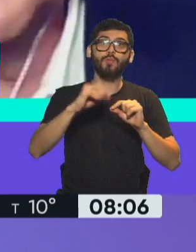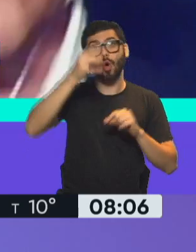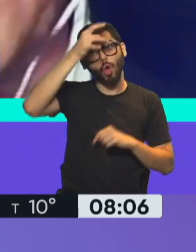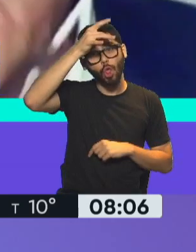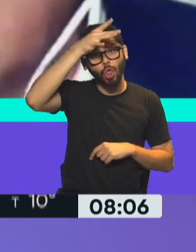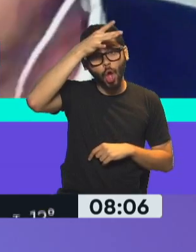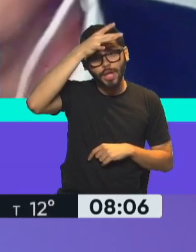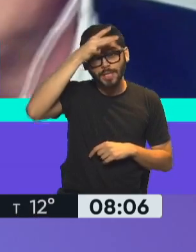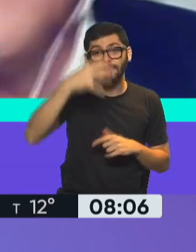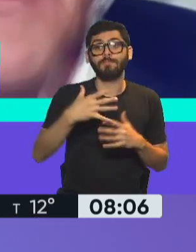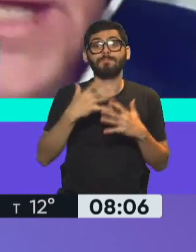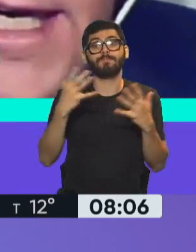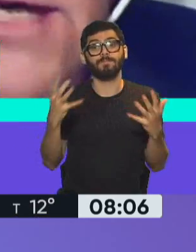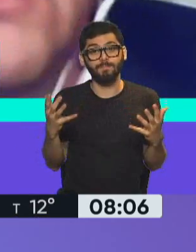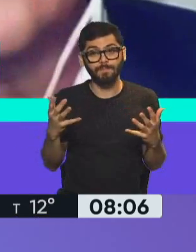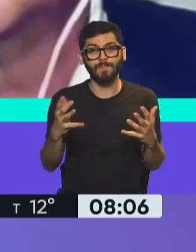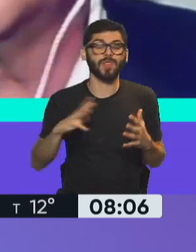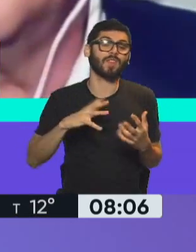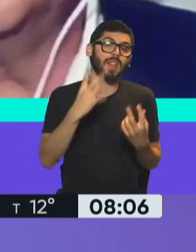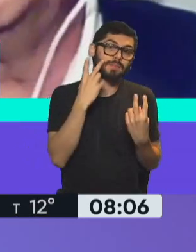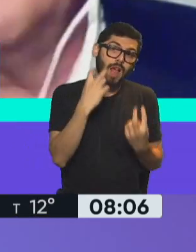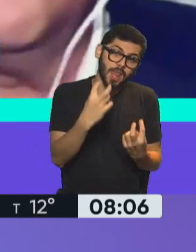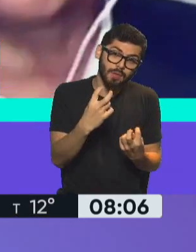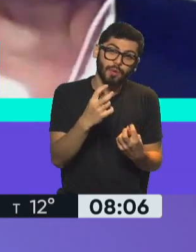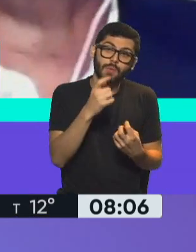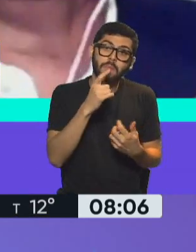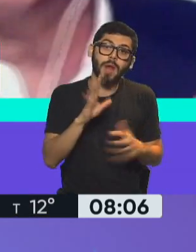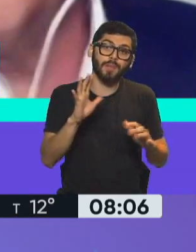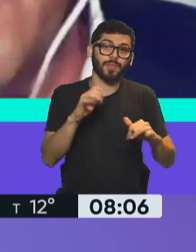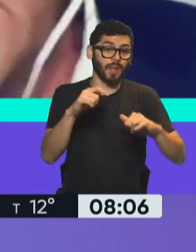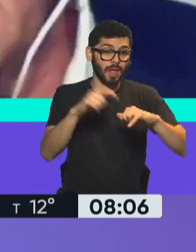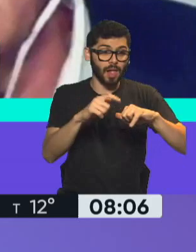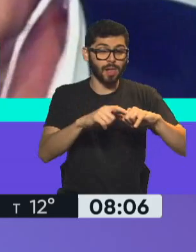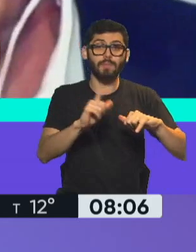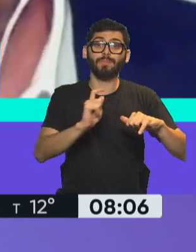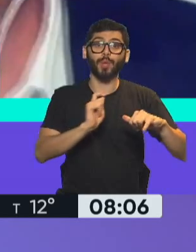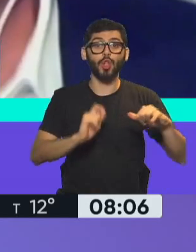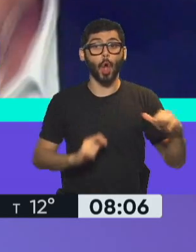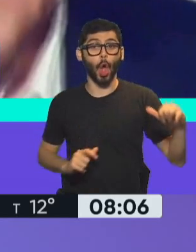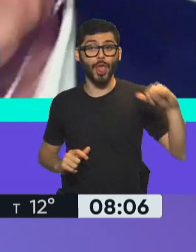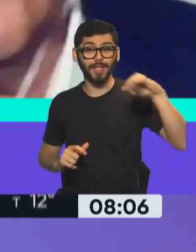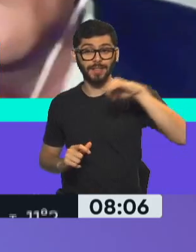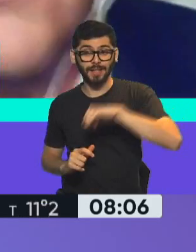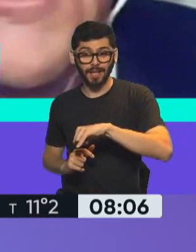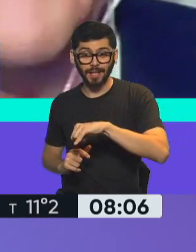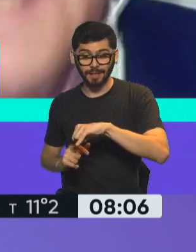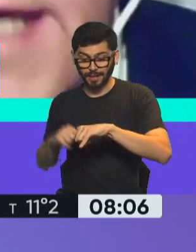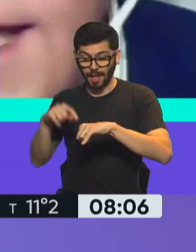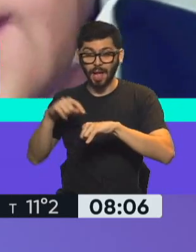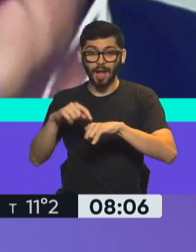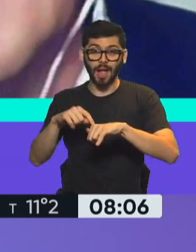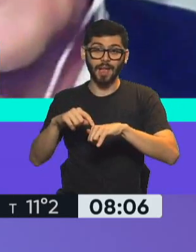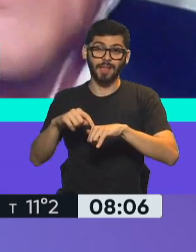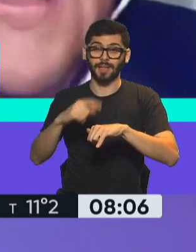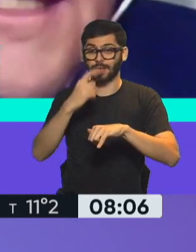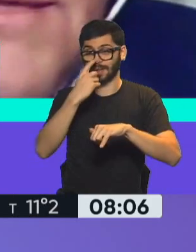se puede suponer, hay que investigarlo, que en el avión que volvieron los periodistas habían llegado el